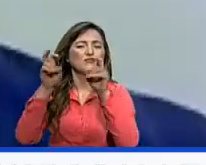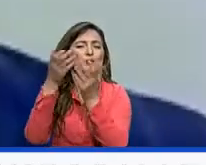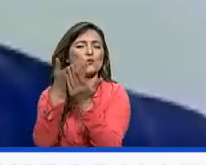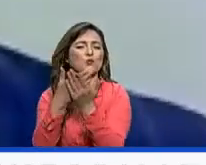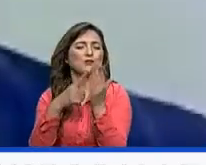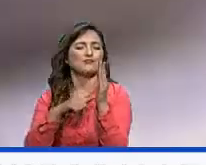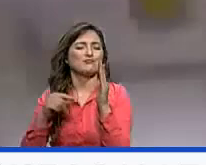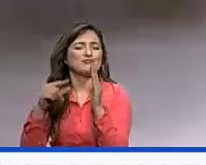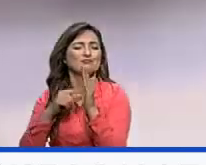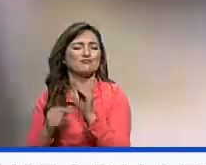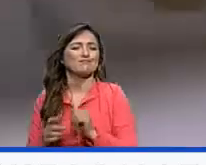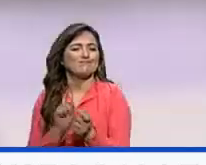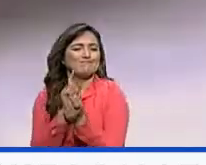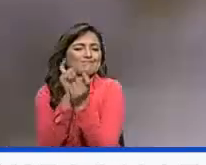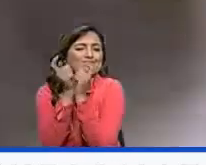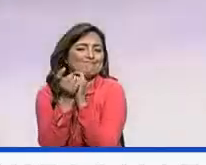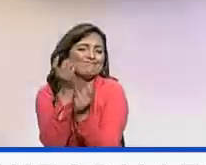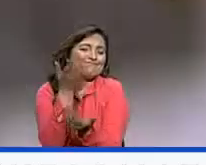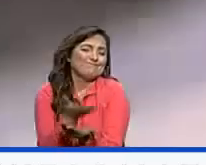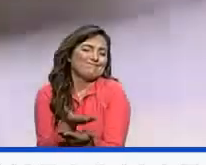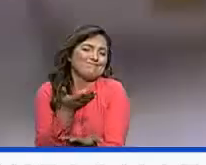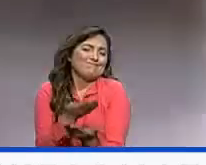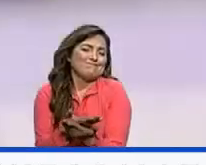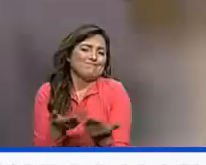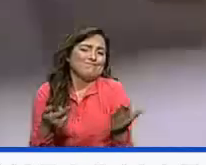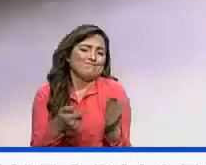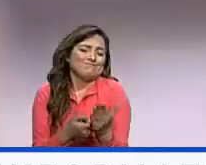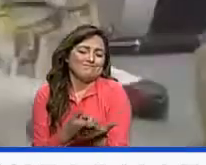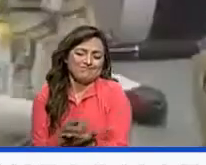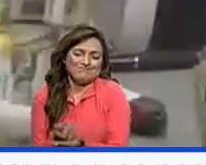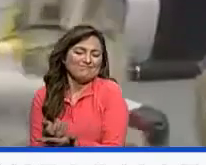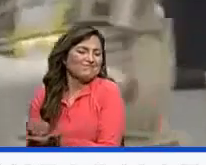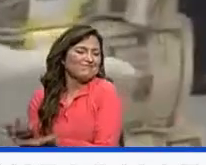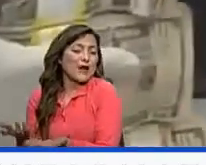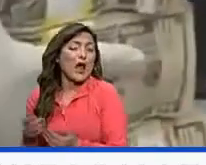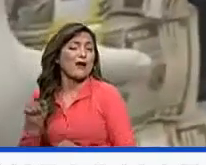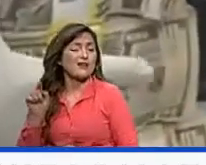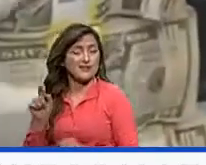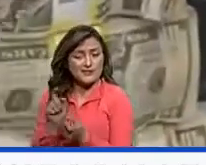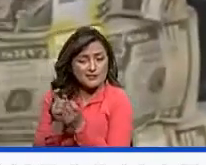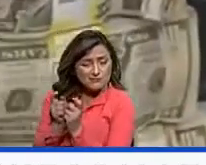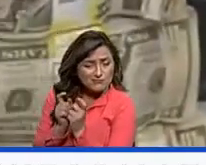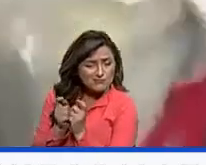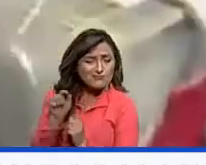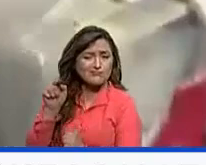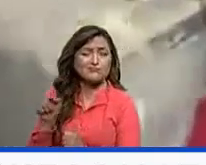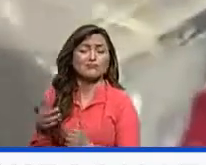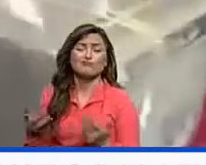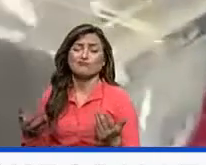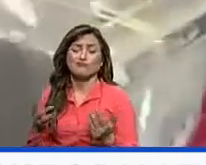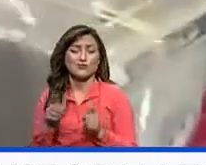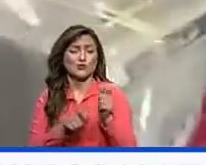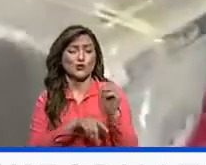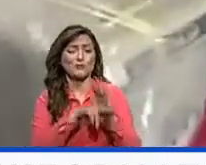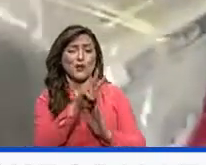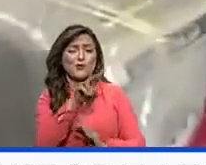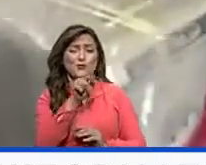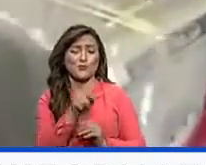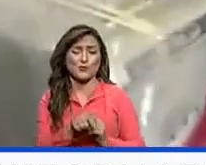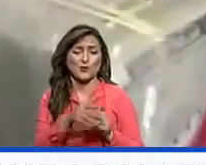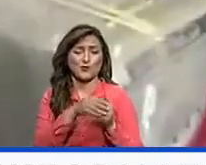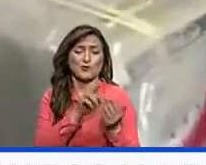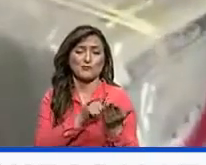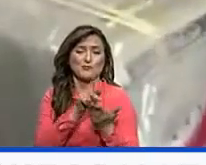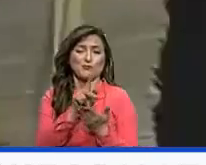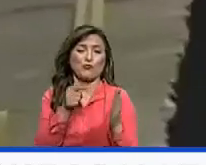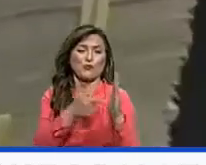propuestas tributarias, los cambios que se plantean para la deducción de gastos. Para él, estas modificaciones que hará que quienes ganen más de $2,000 paguen